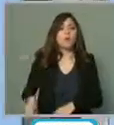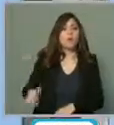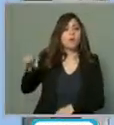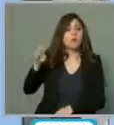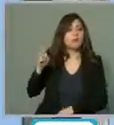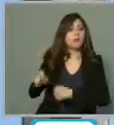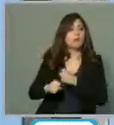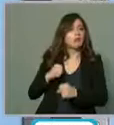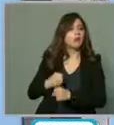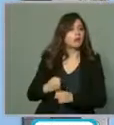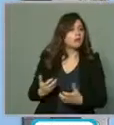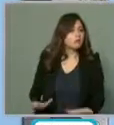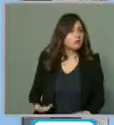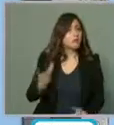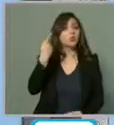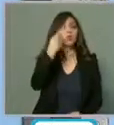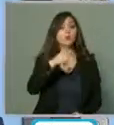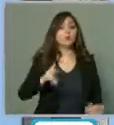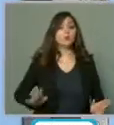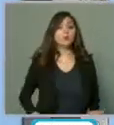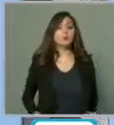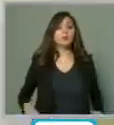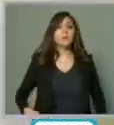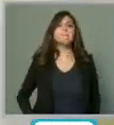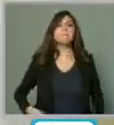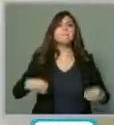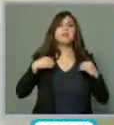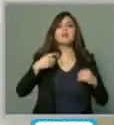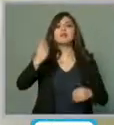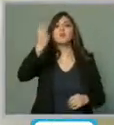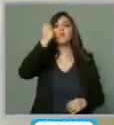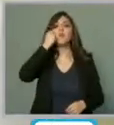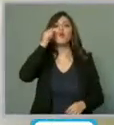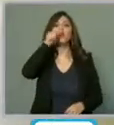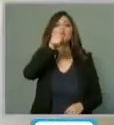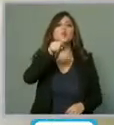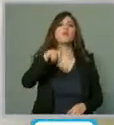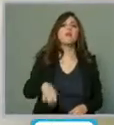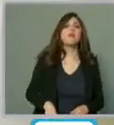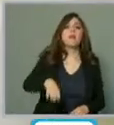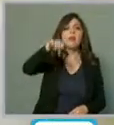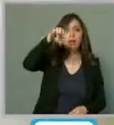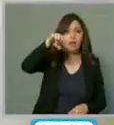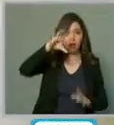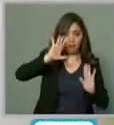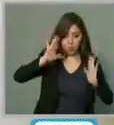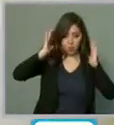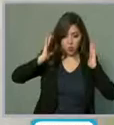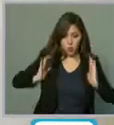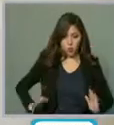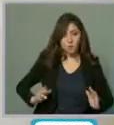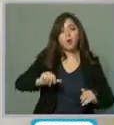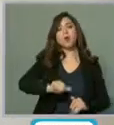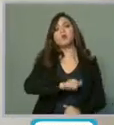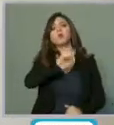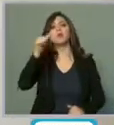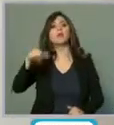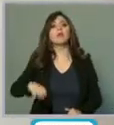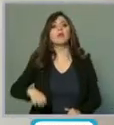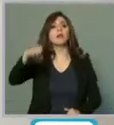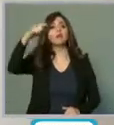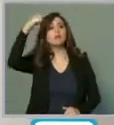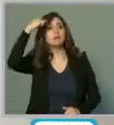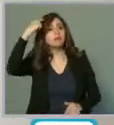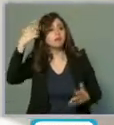esa actitud de vida ante la edad, ante la edad mental, ¿no? Porque de verdad hay jóvenes de 30